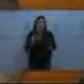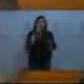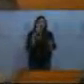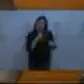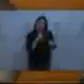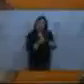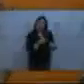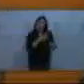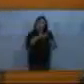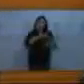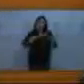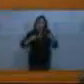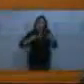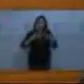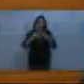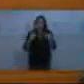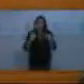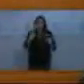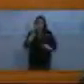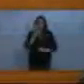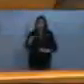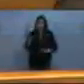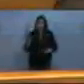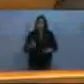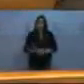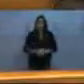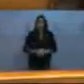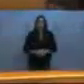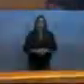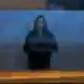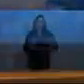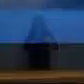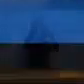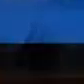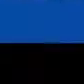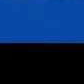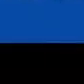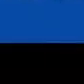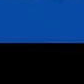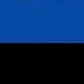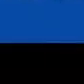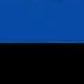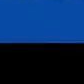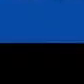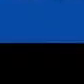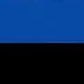respuesta. Sobre los asturianos. Gracias, señor Suárez. Señor